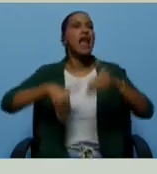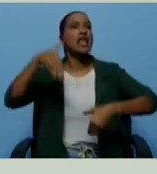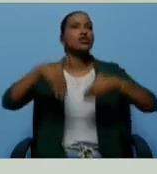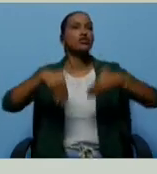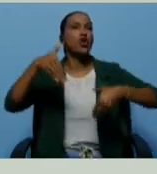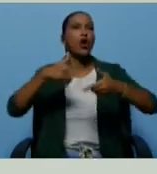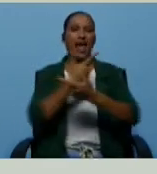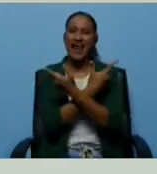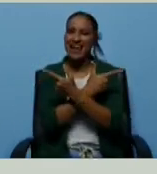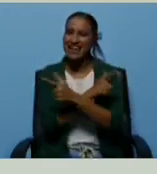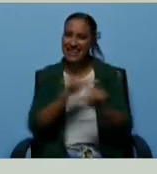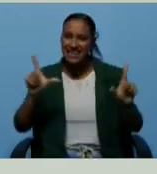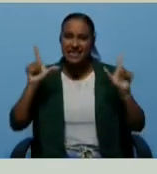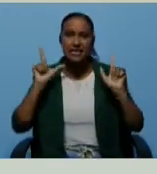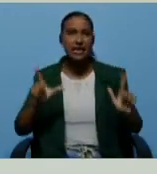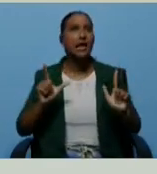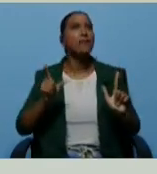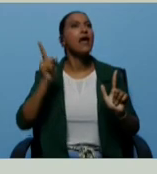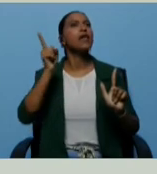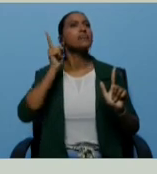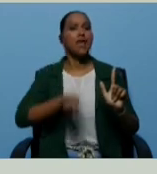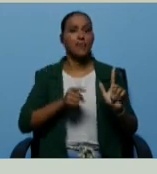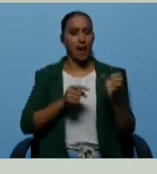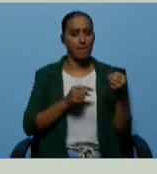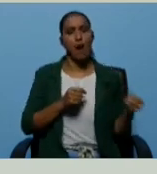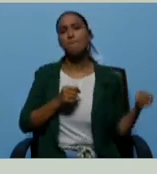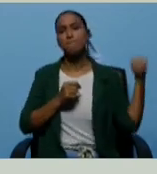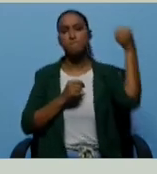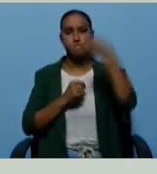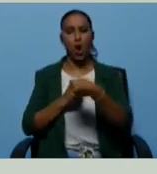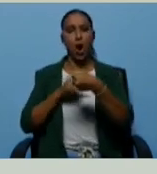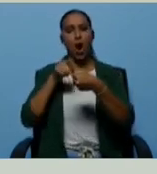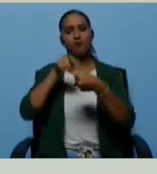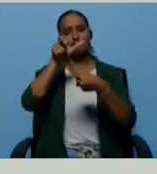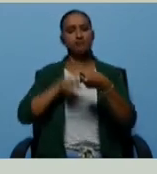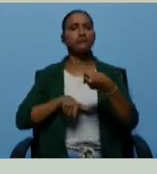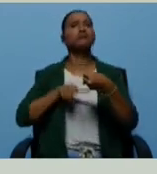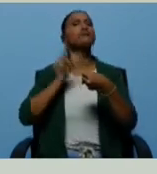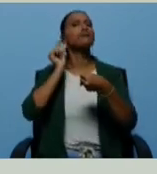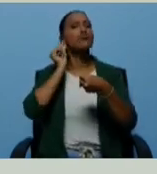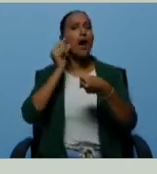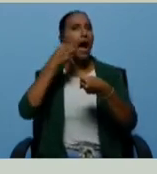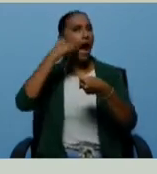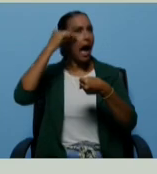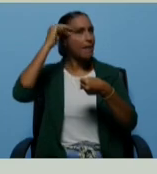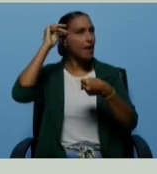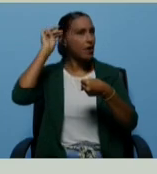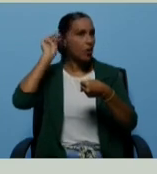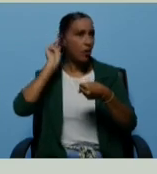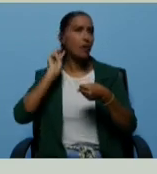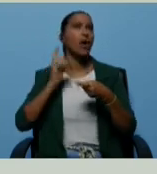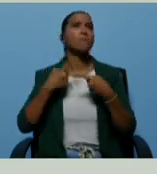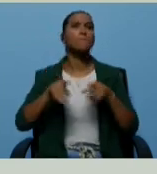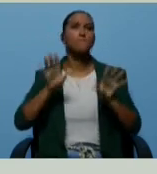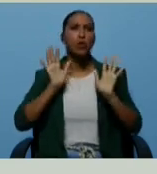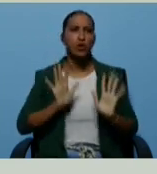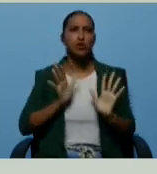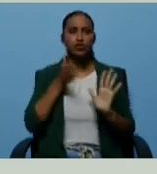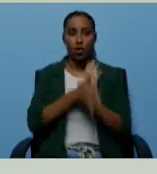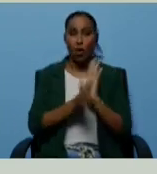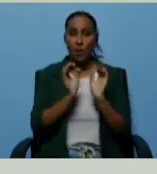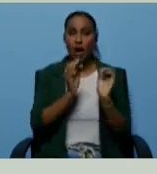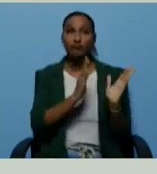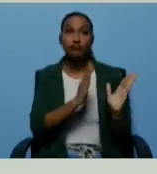ni buscarlas, sino imponerlas. Por ello, la organización que se justifica es con lo